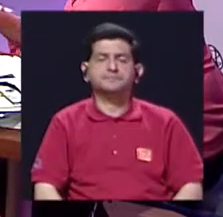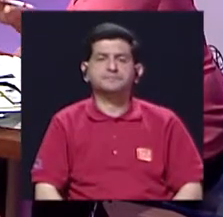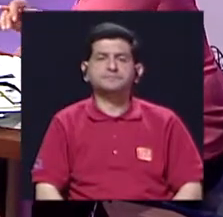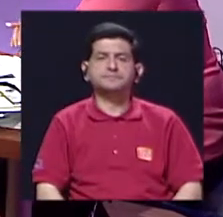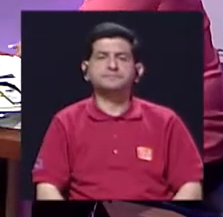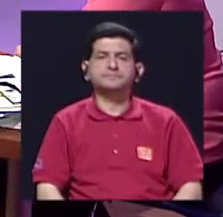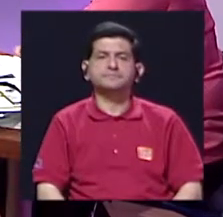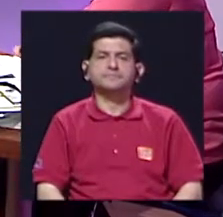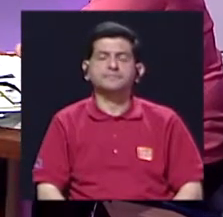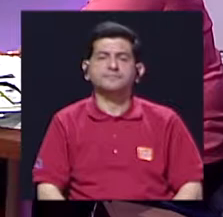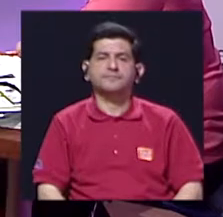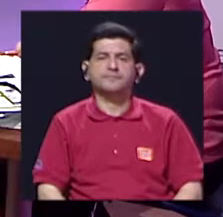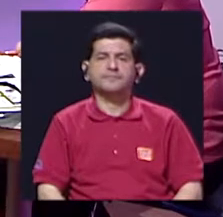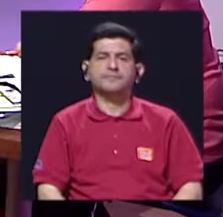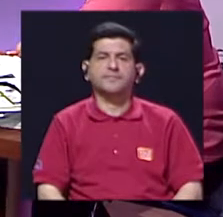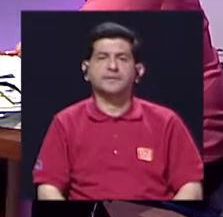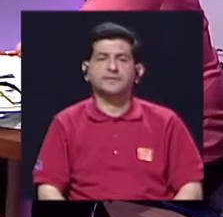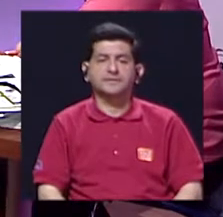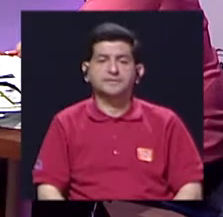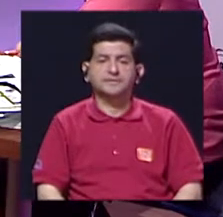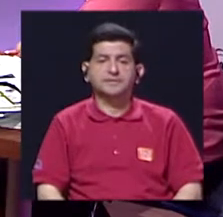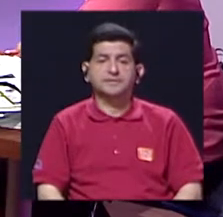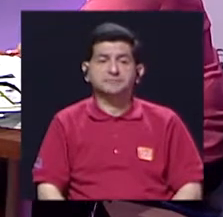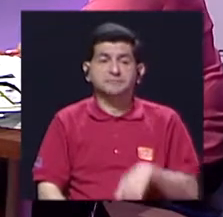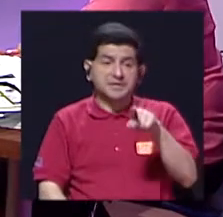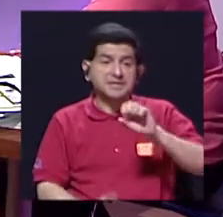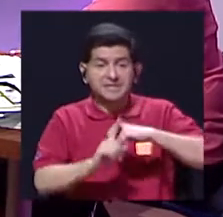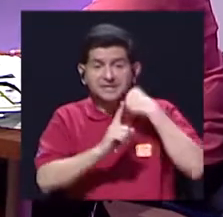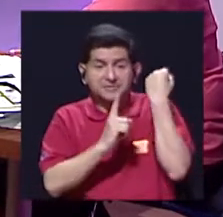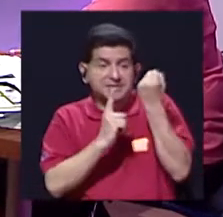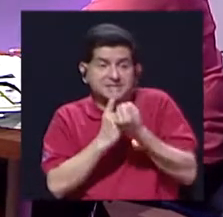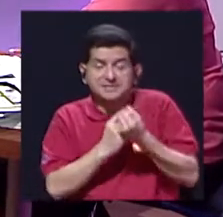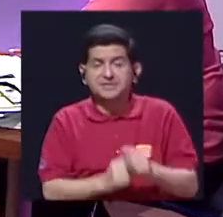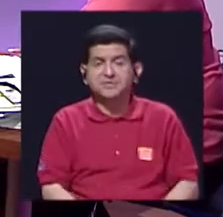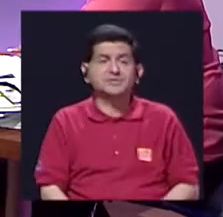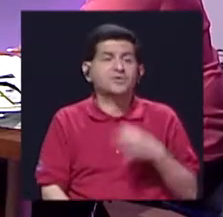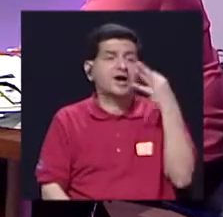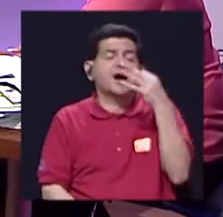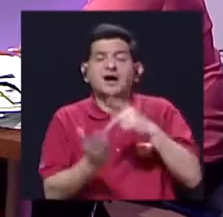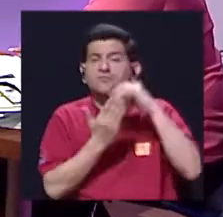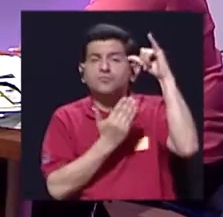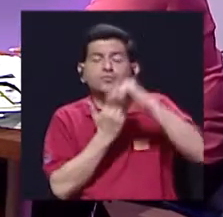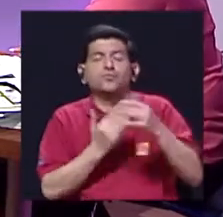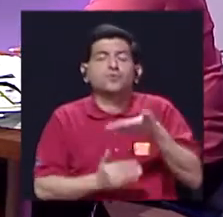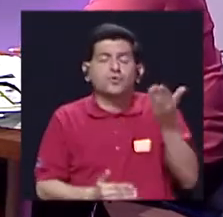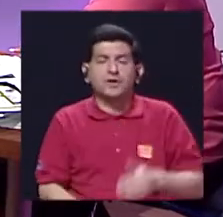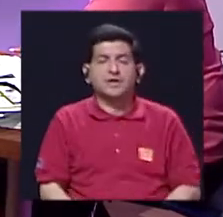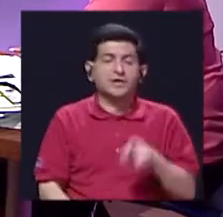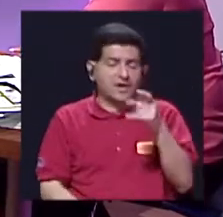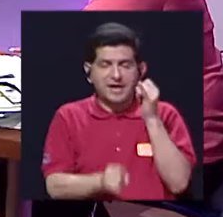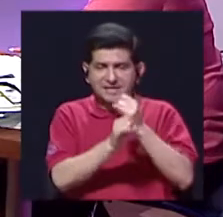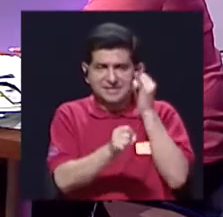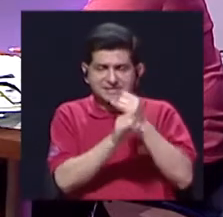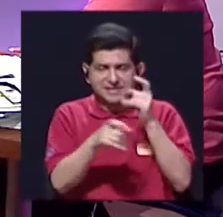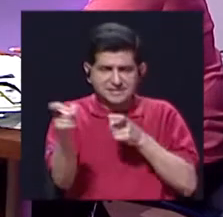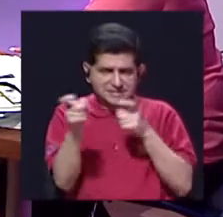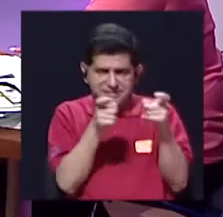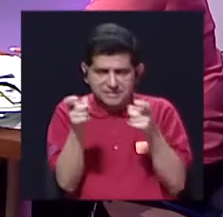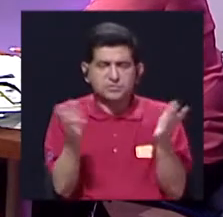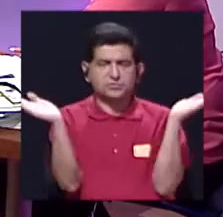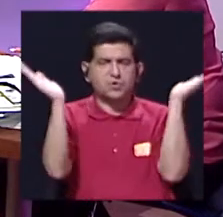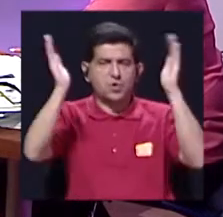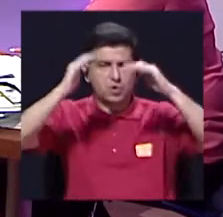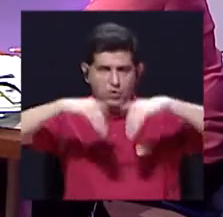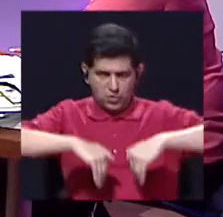Entonces, ¿qué panorama se vislumbra para el proyecto? En esos entes rectores no